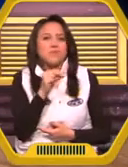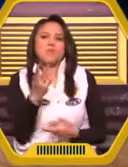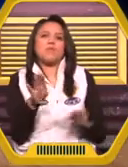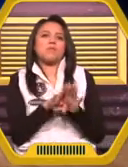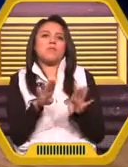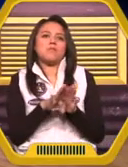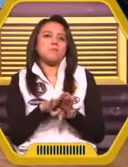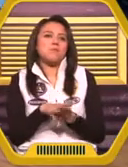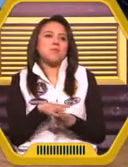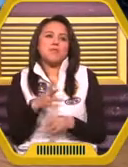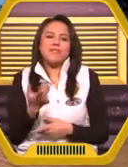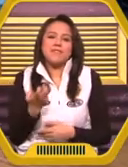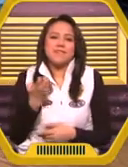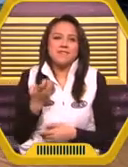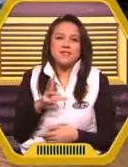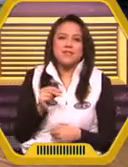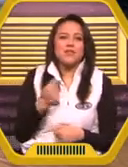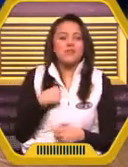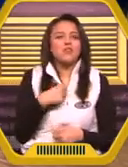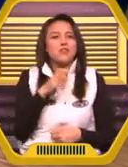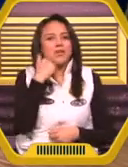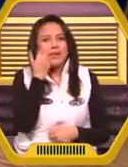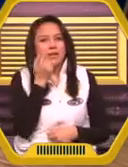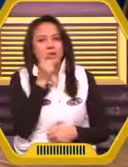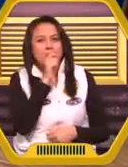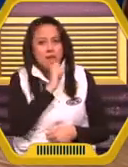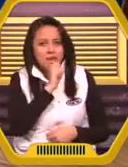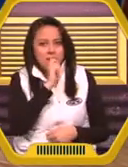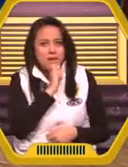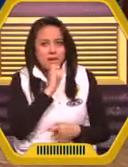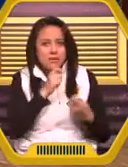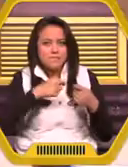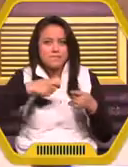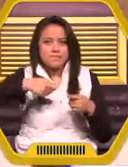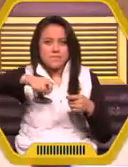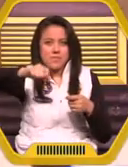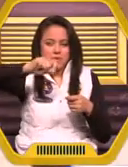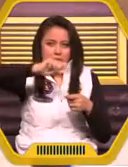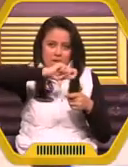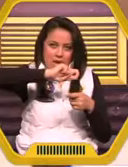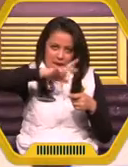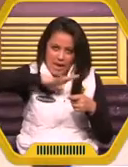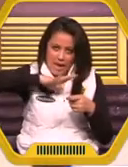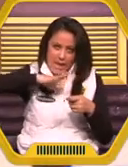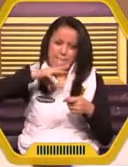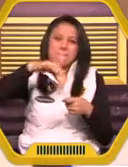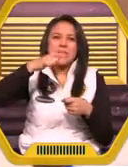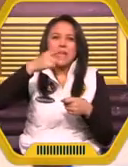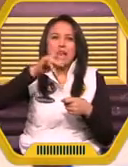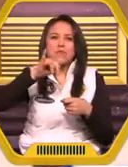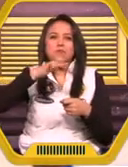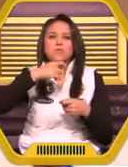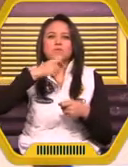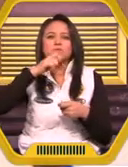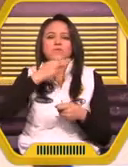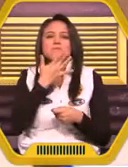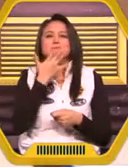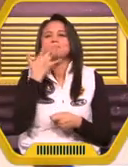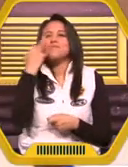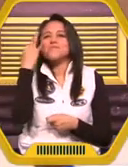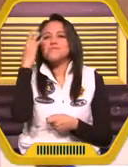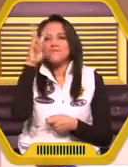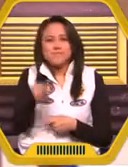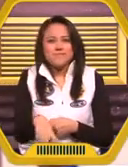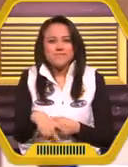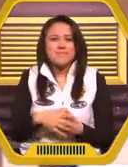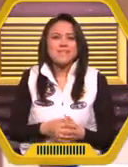vivido. Ponga atención. La voy a probar. Paleta helada. En polvo. Miguelito.